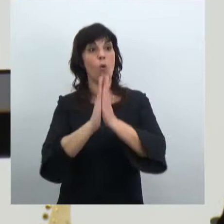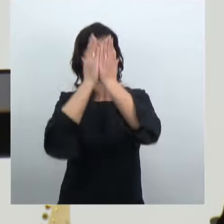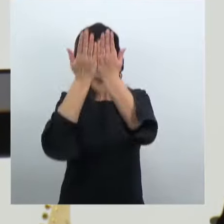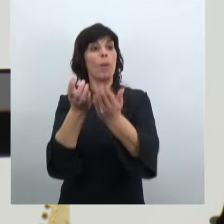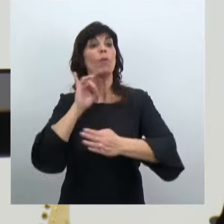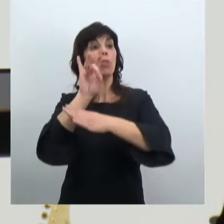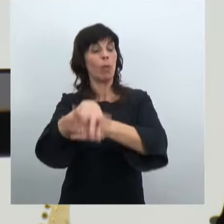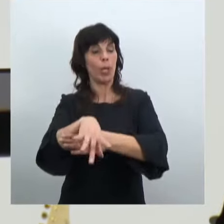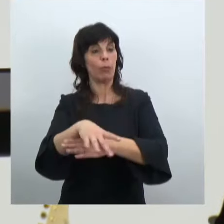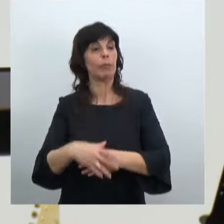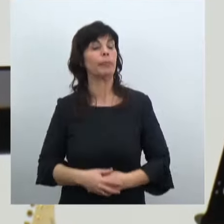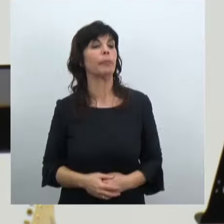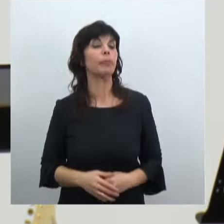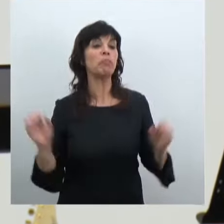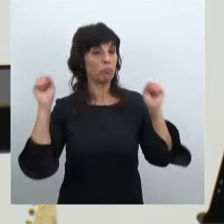Bien.